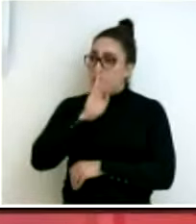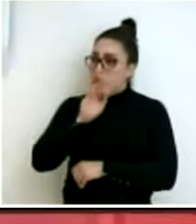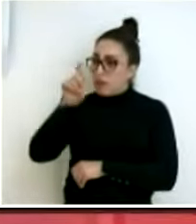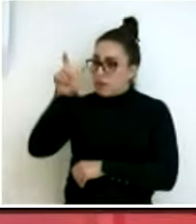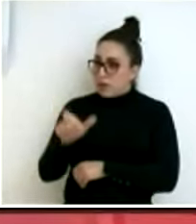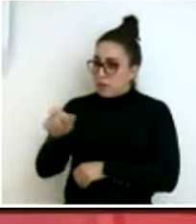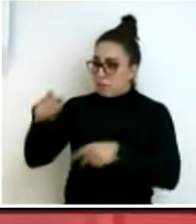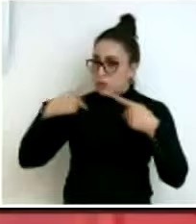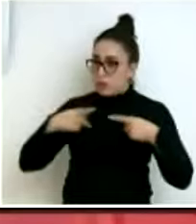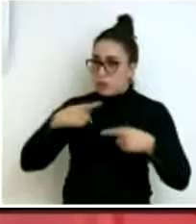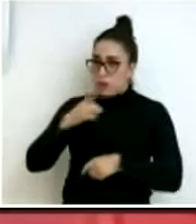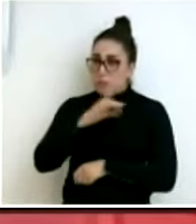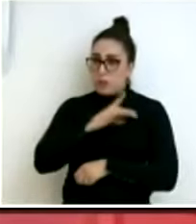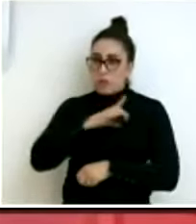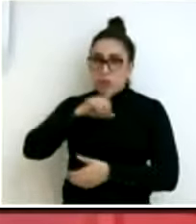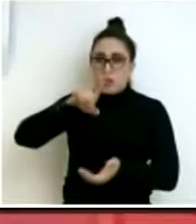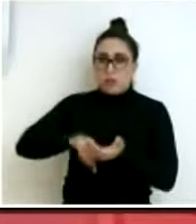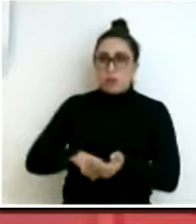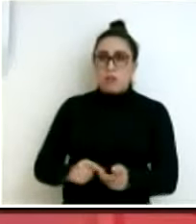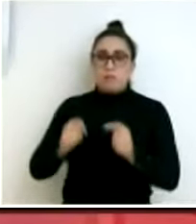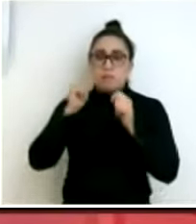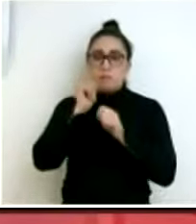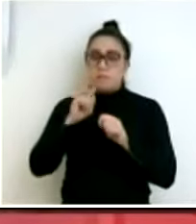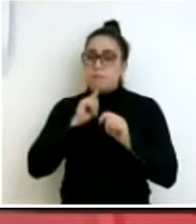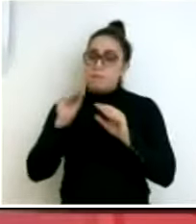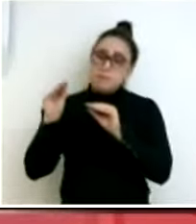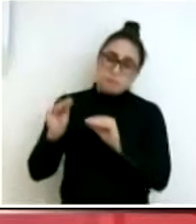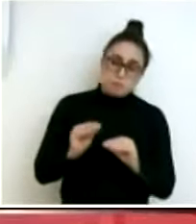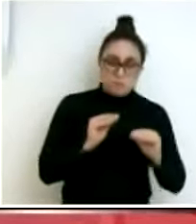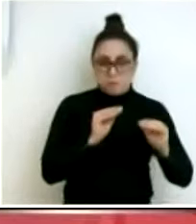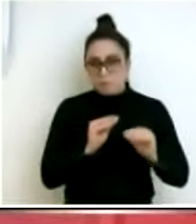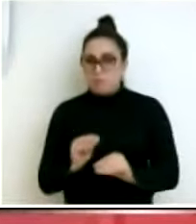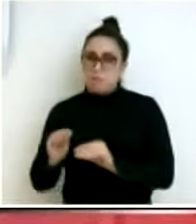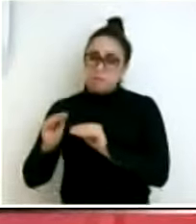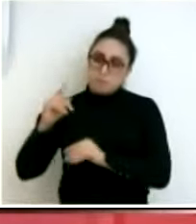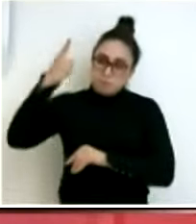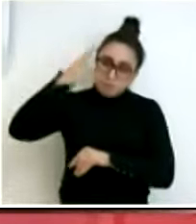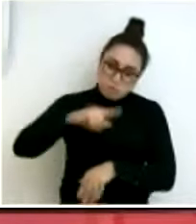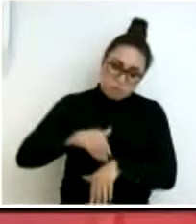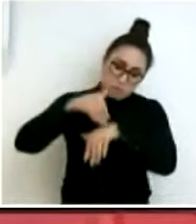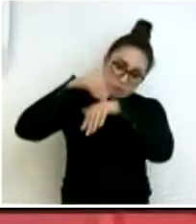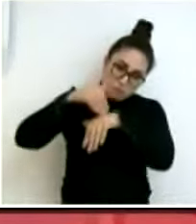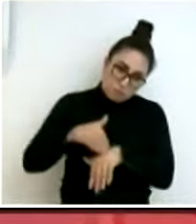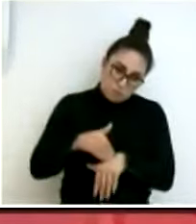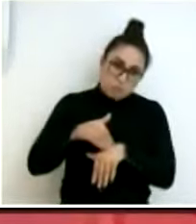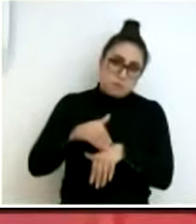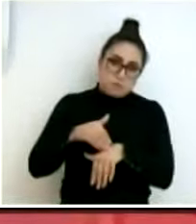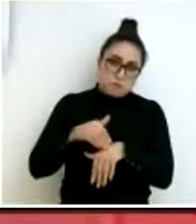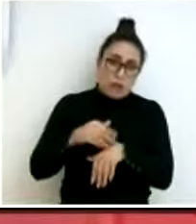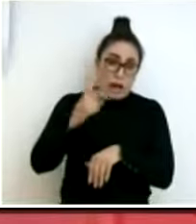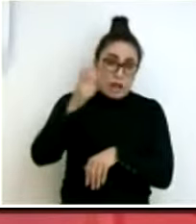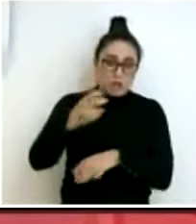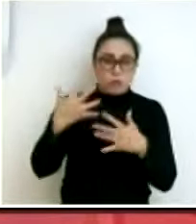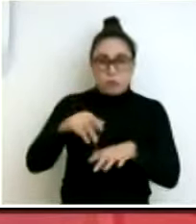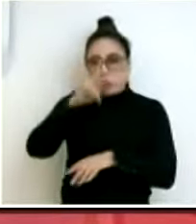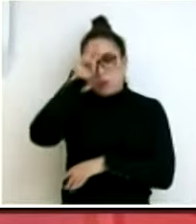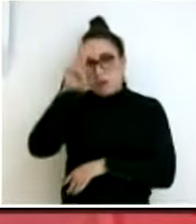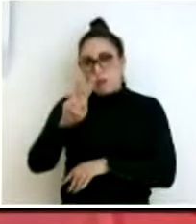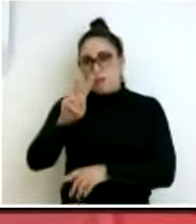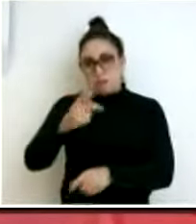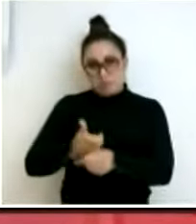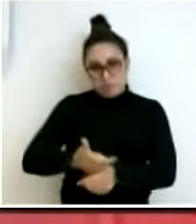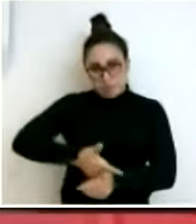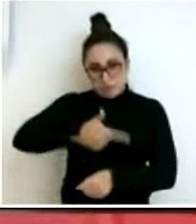es callar ante el abuso o doblarse ante el atropello.